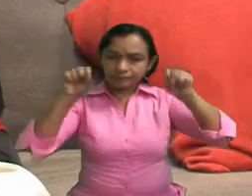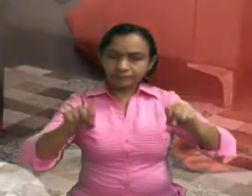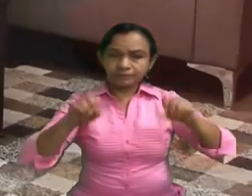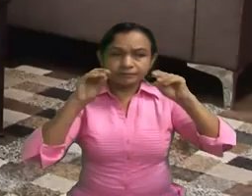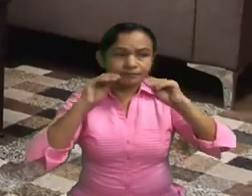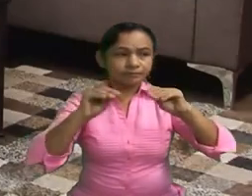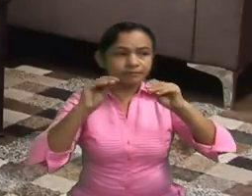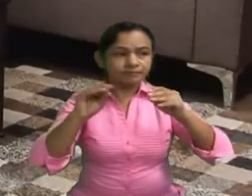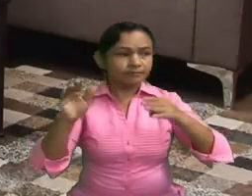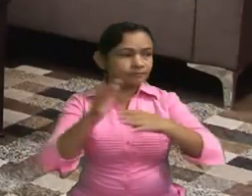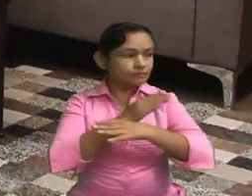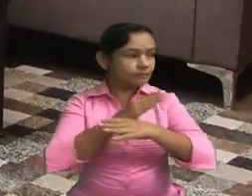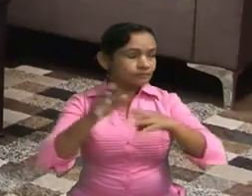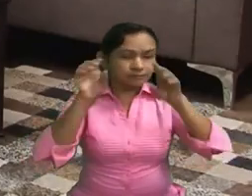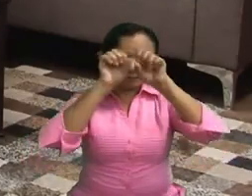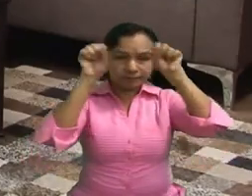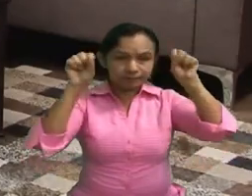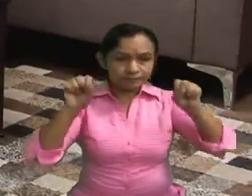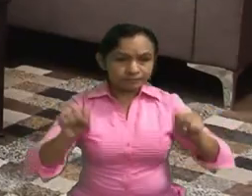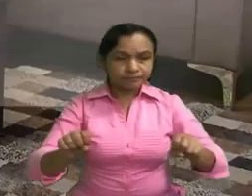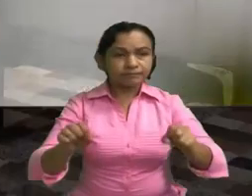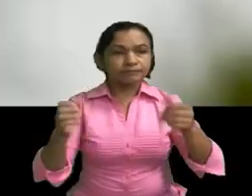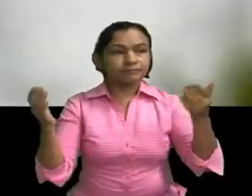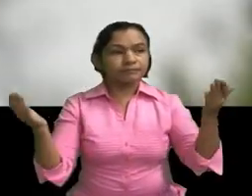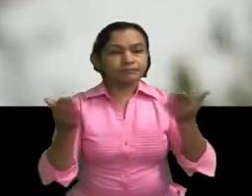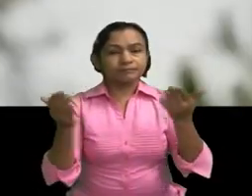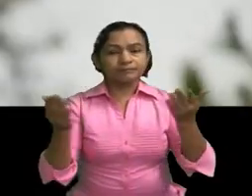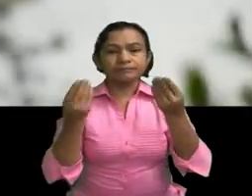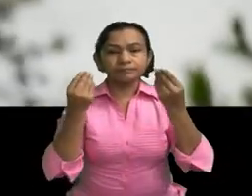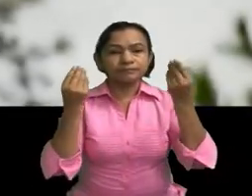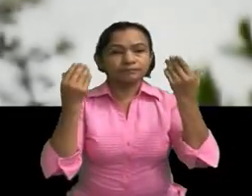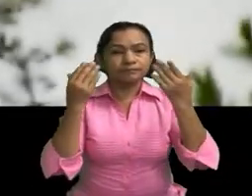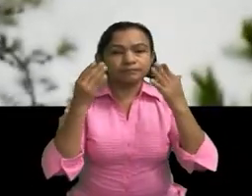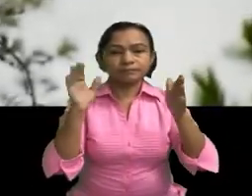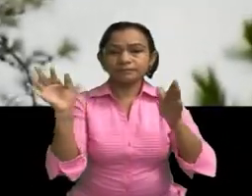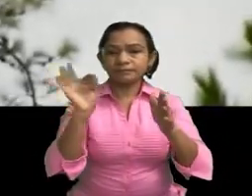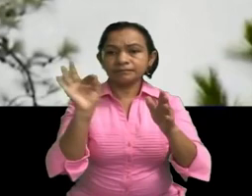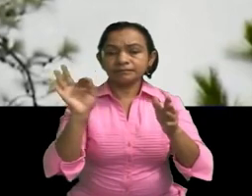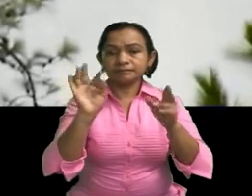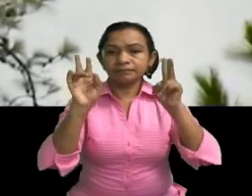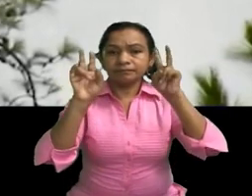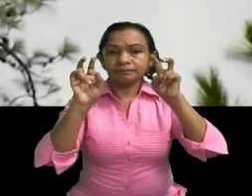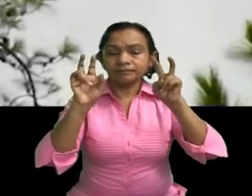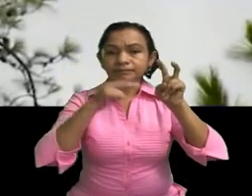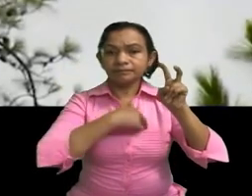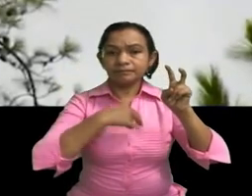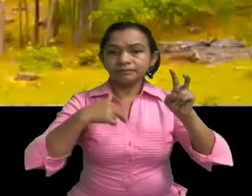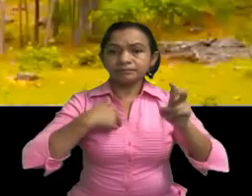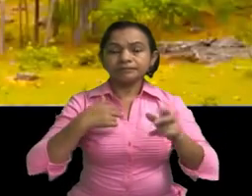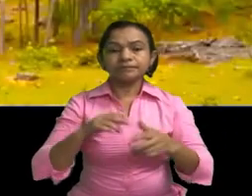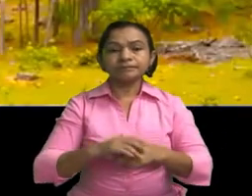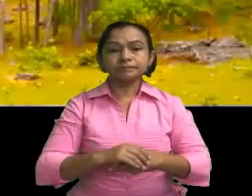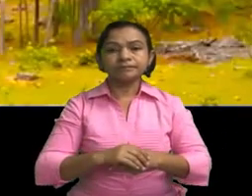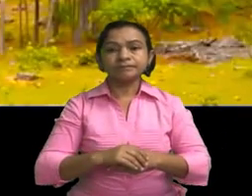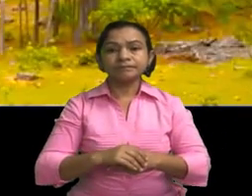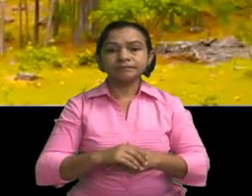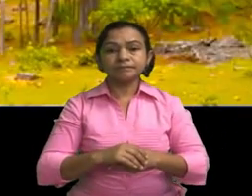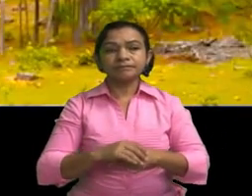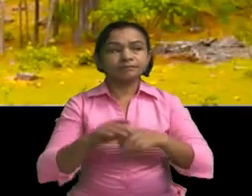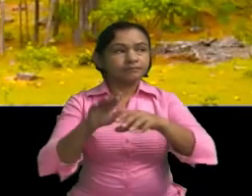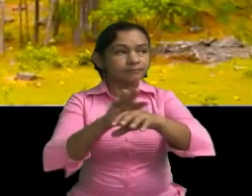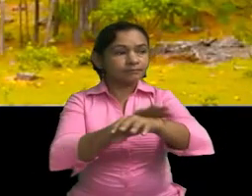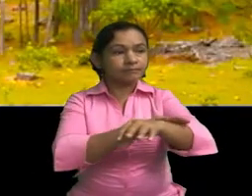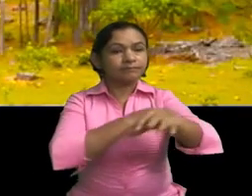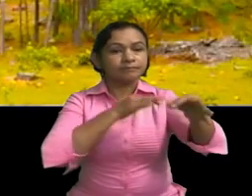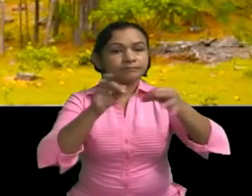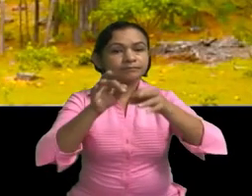una serie de capacitaciones, inclusive una gran cantidad de métodos en el marco de crear, digamos, sensibilizar